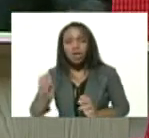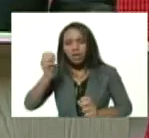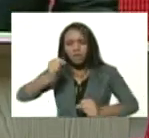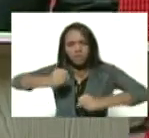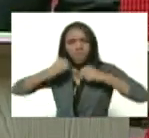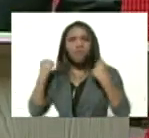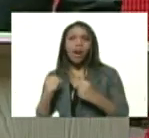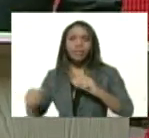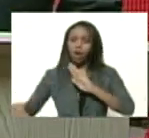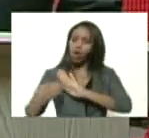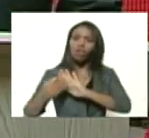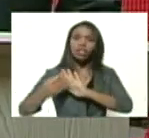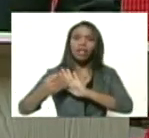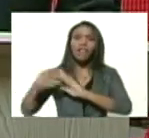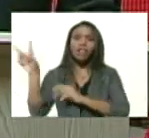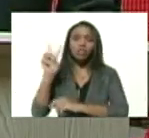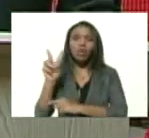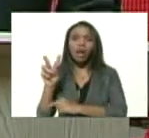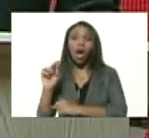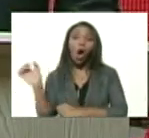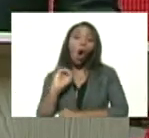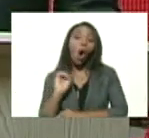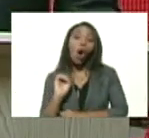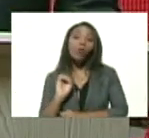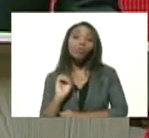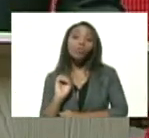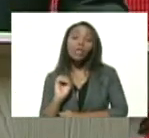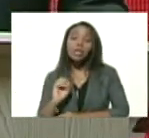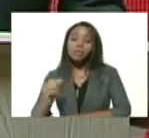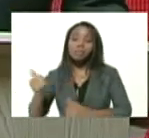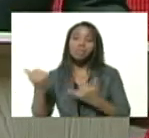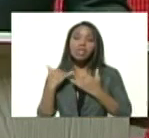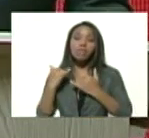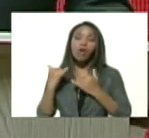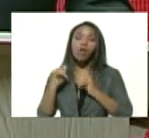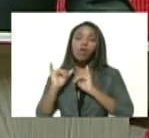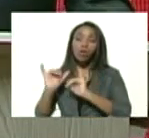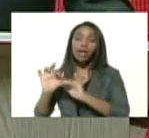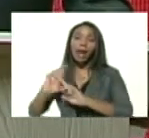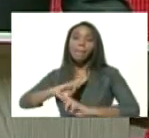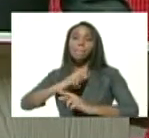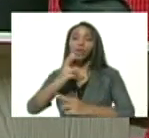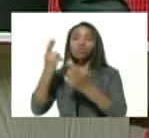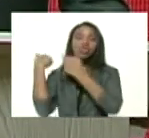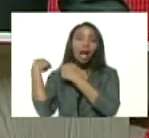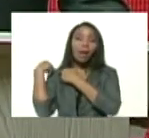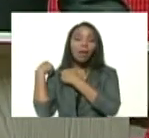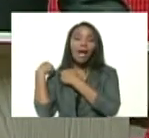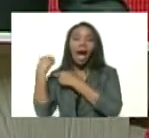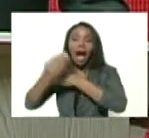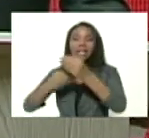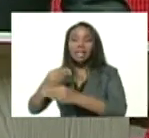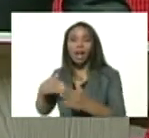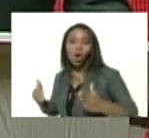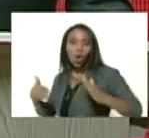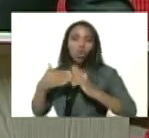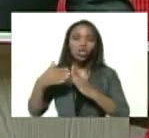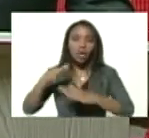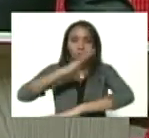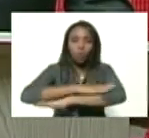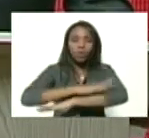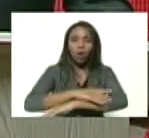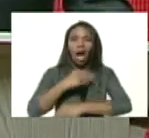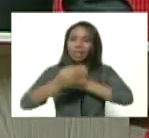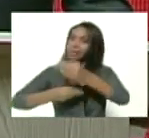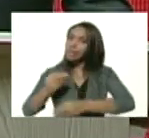contra Venezuela o ellos van a actuar de la manera en que, en efecto, trataron de